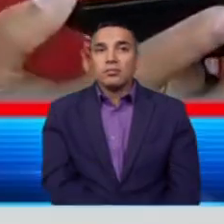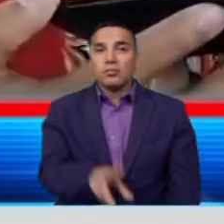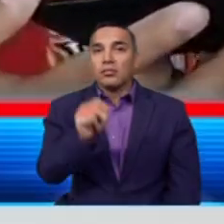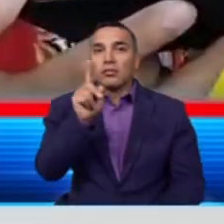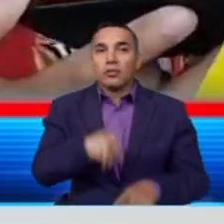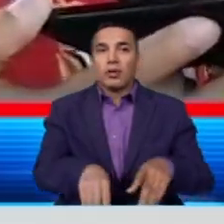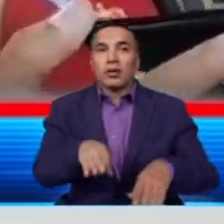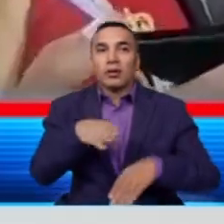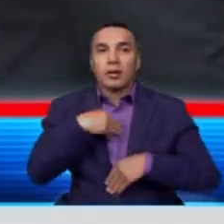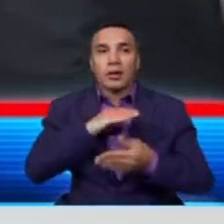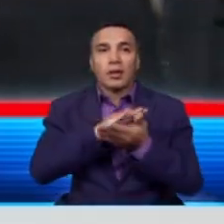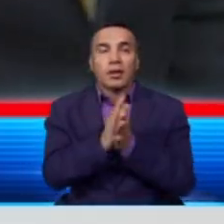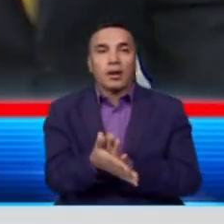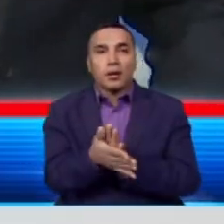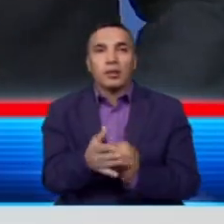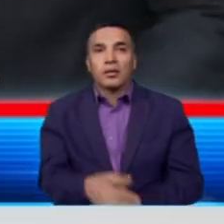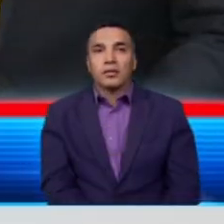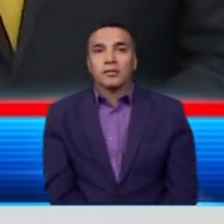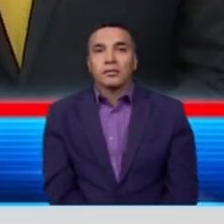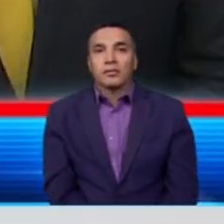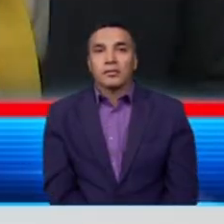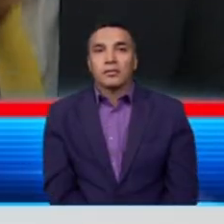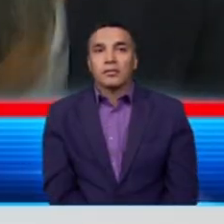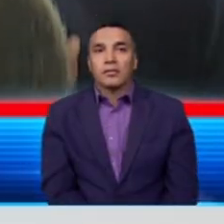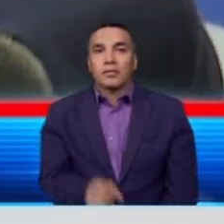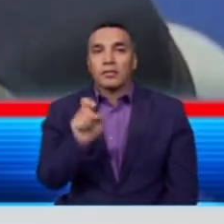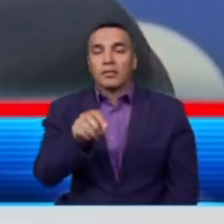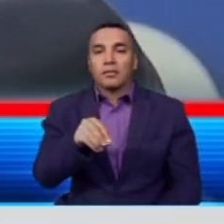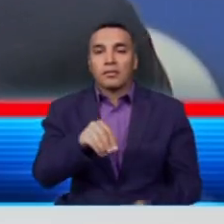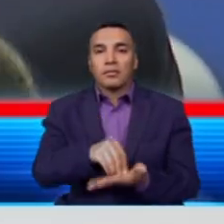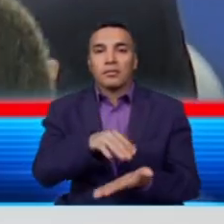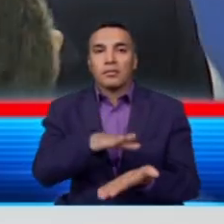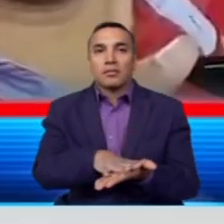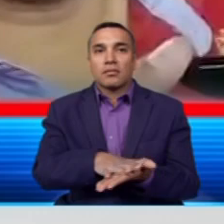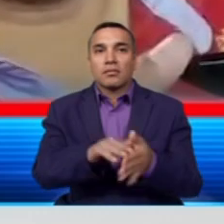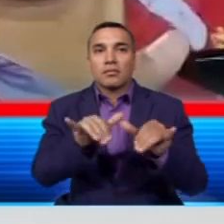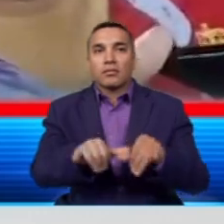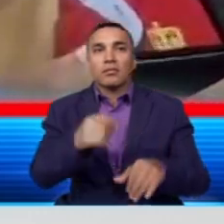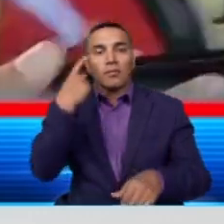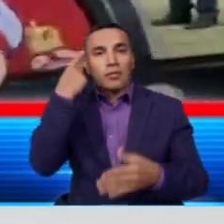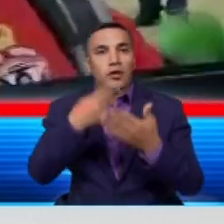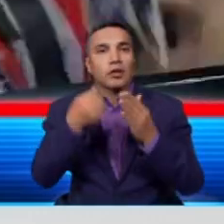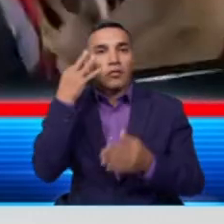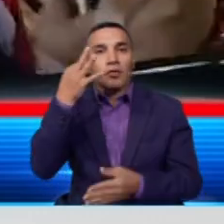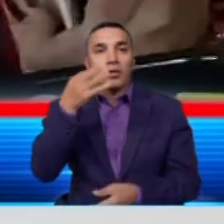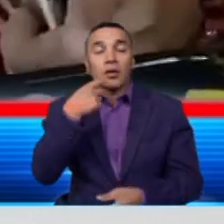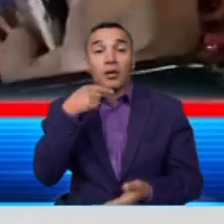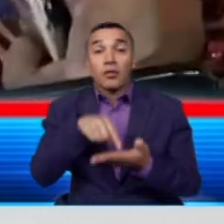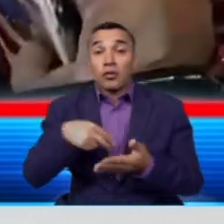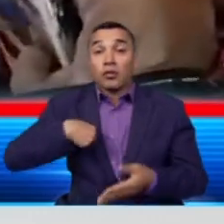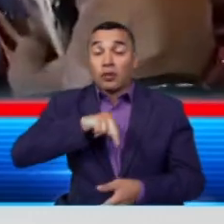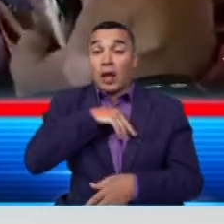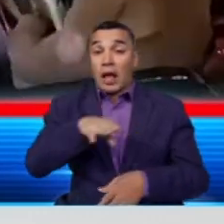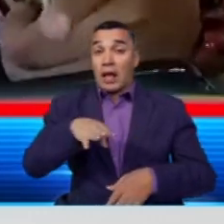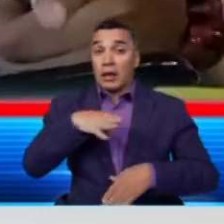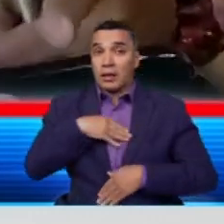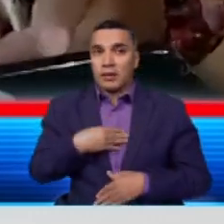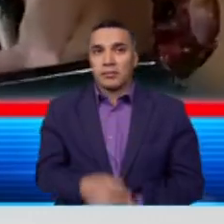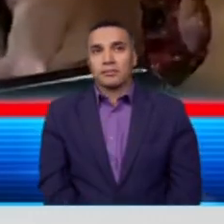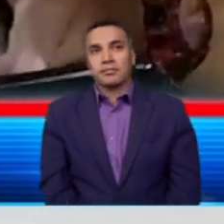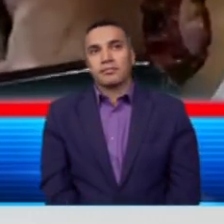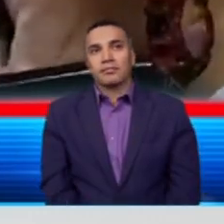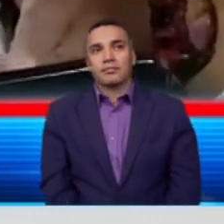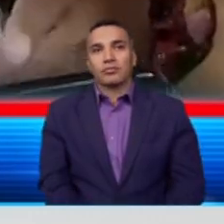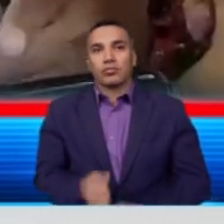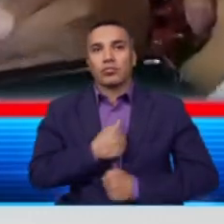puede permitirse a nadie, hay que dejar precedentes hacia futuro y si permitimos eso, ya los